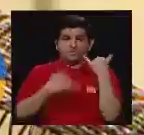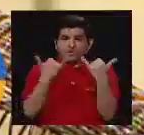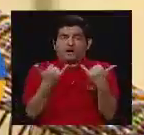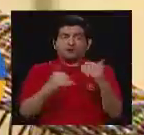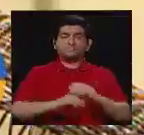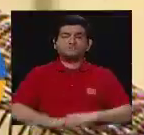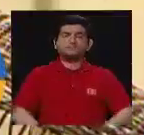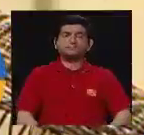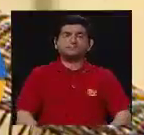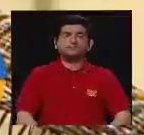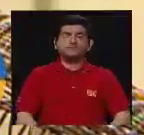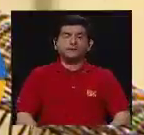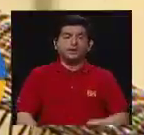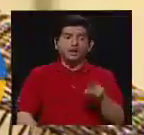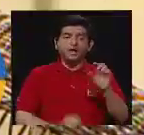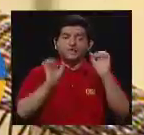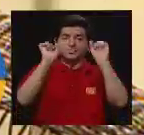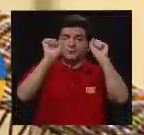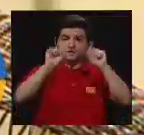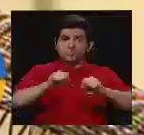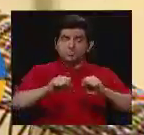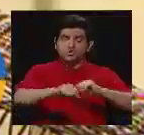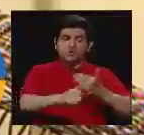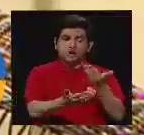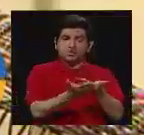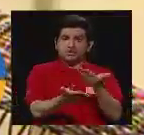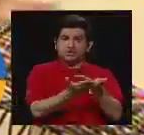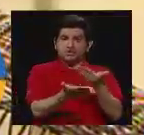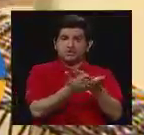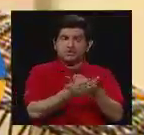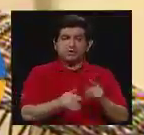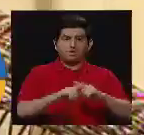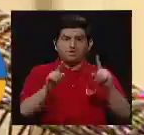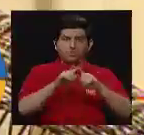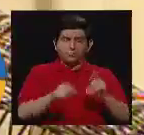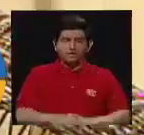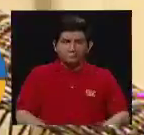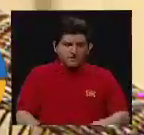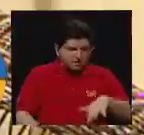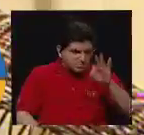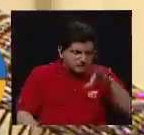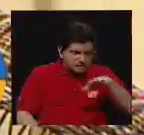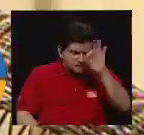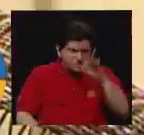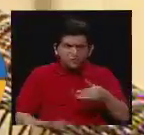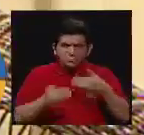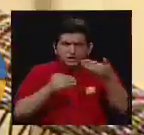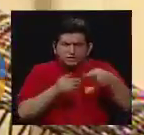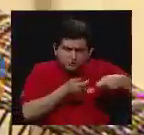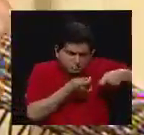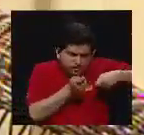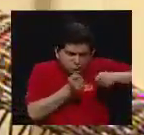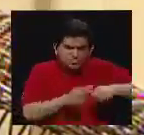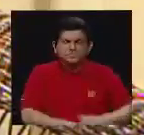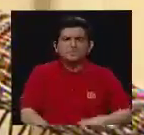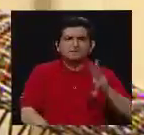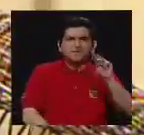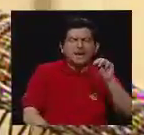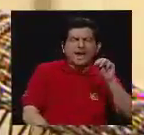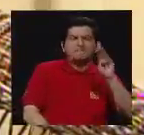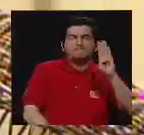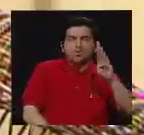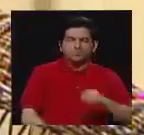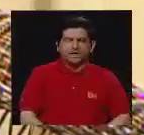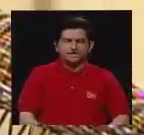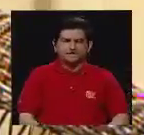innata, y que eso se puede constatar a través de huellas arqueológicas, porque María Gimbutas no